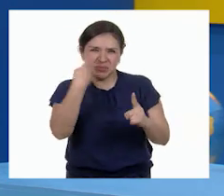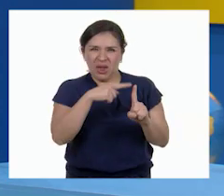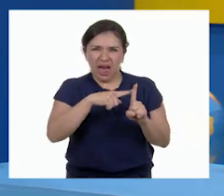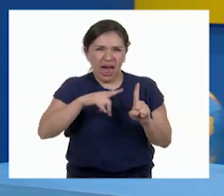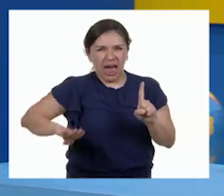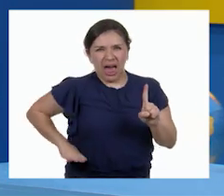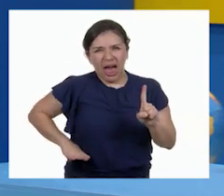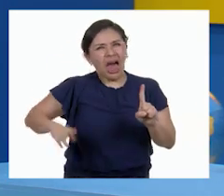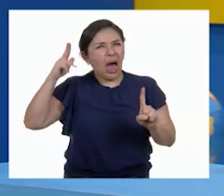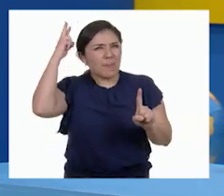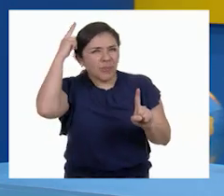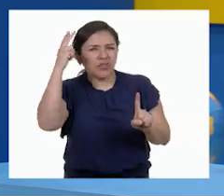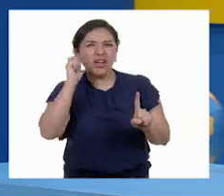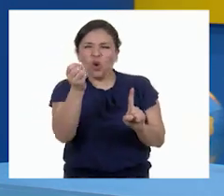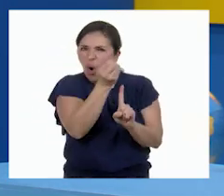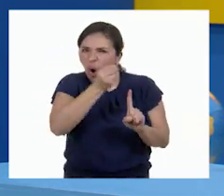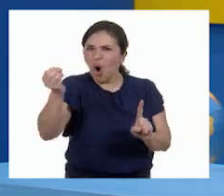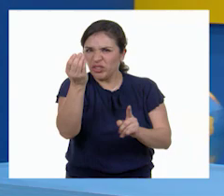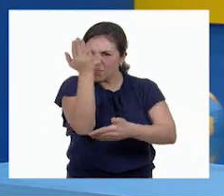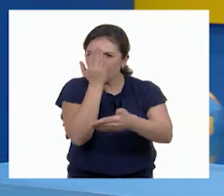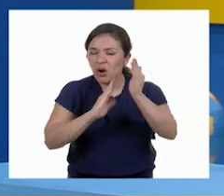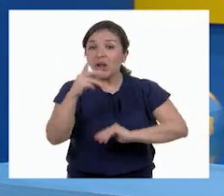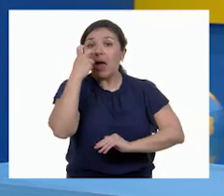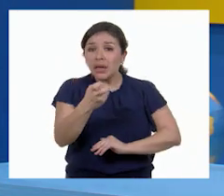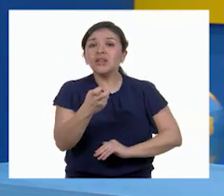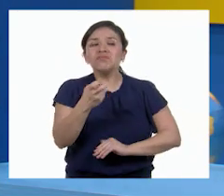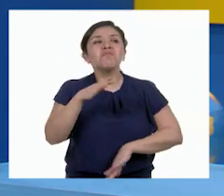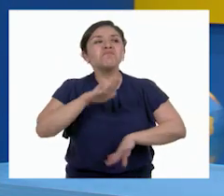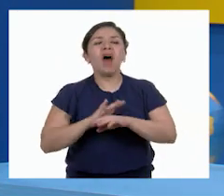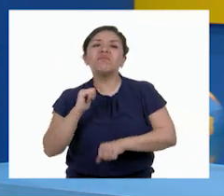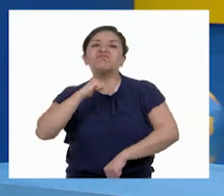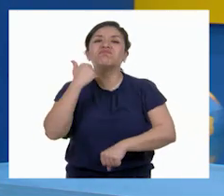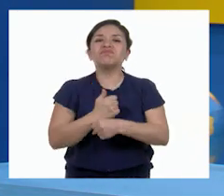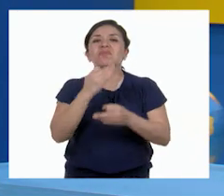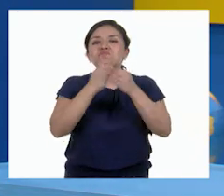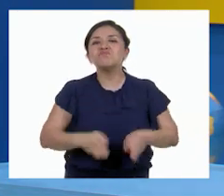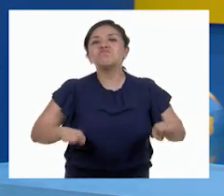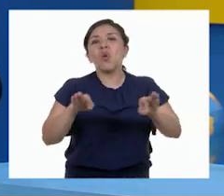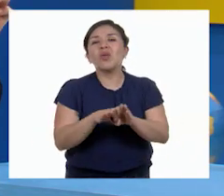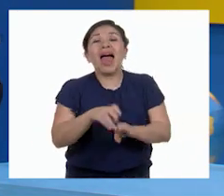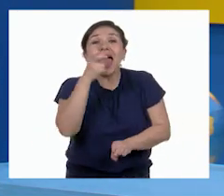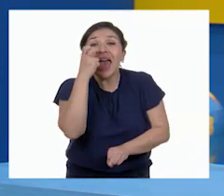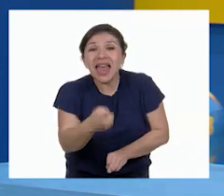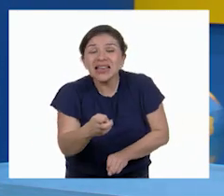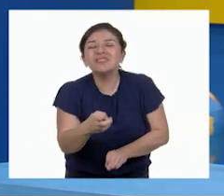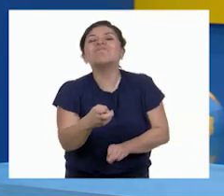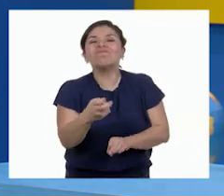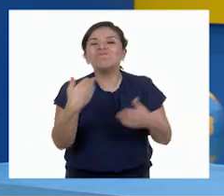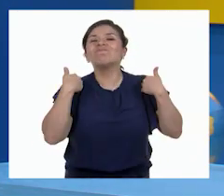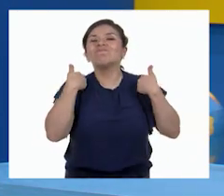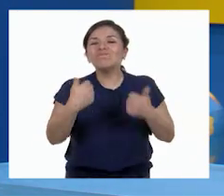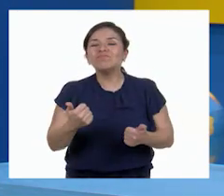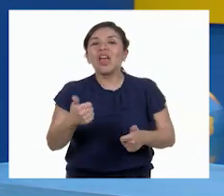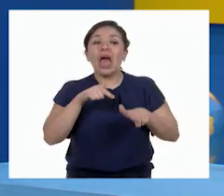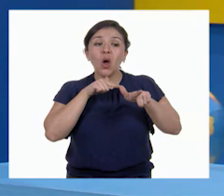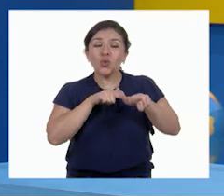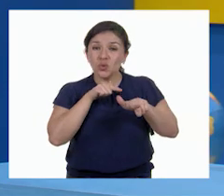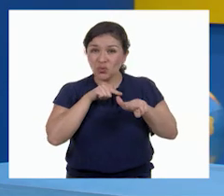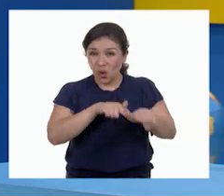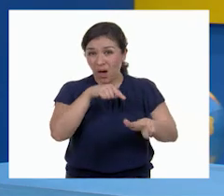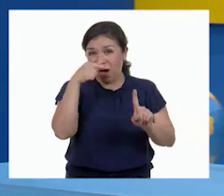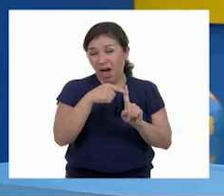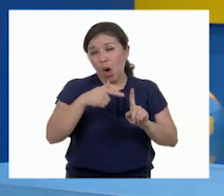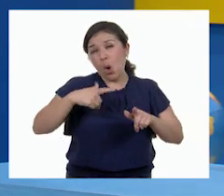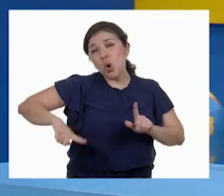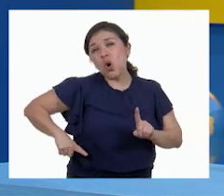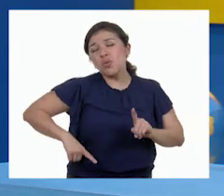del orden y el progreso pudo imponerse y se convertiría en un elemento clave para que la dictadura de Porfirio Díaz